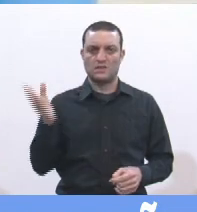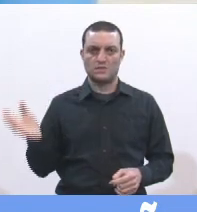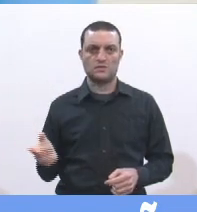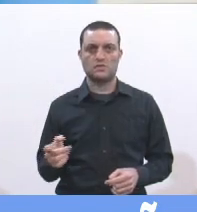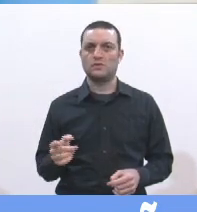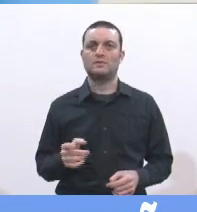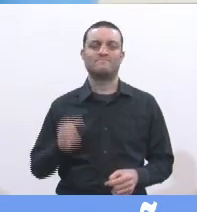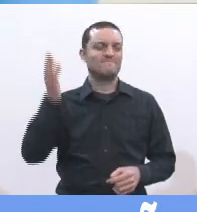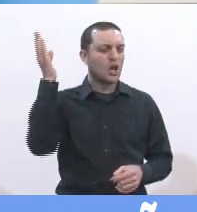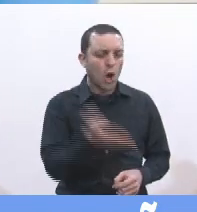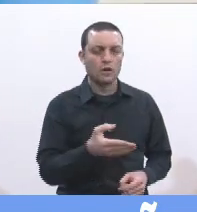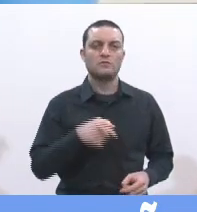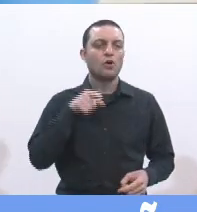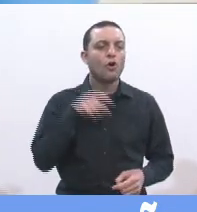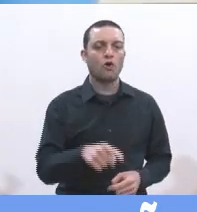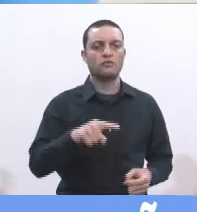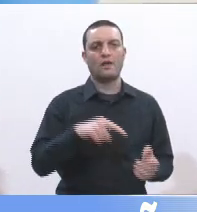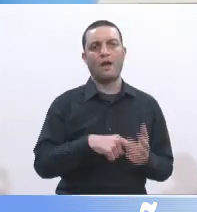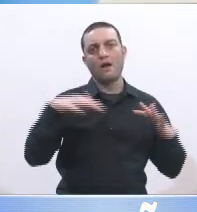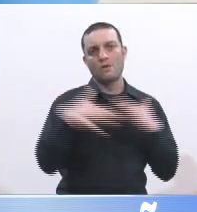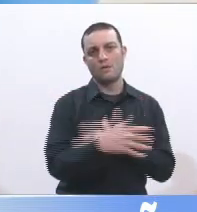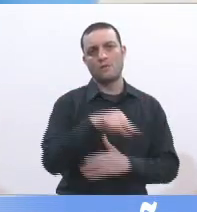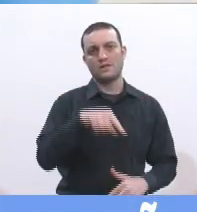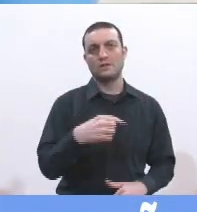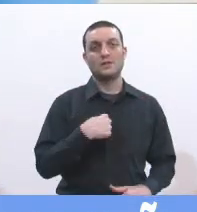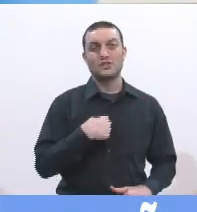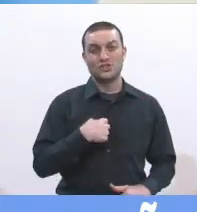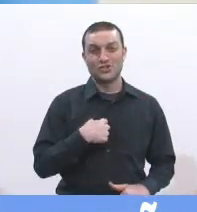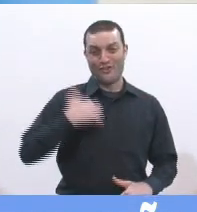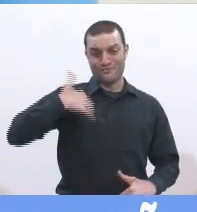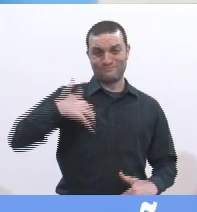Aires. Realmente, como Argentina, lamento